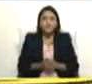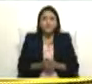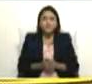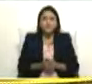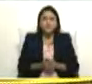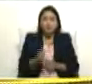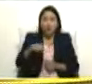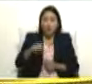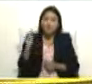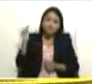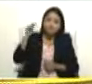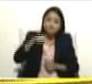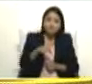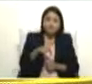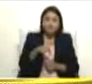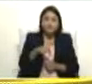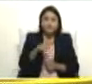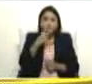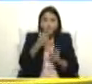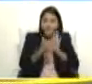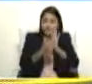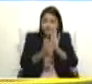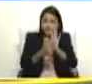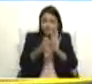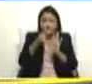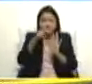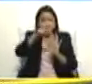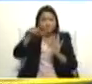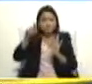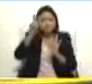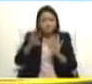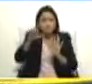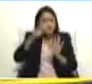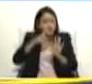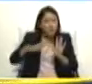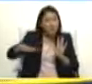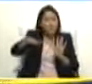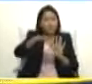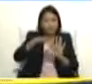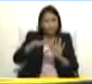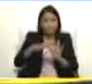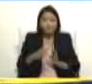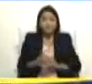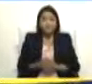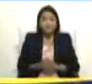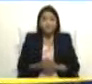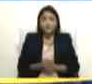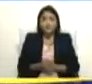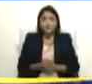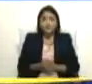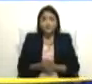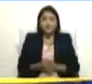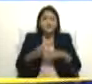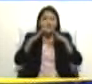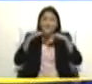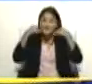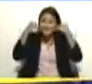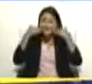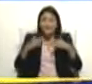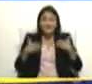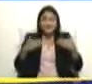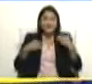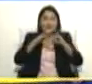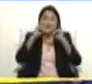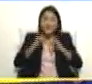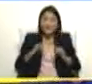hoy frente al pueblo de Venezuela con una sonrisa y con